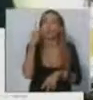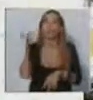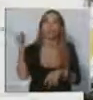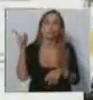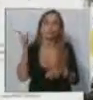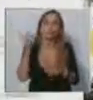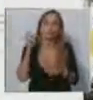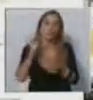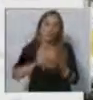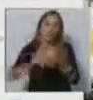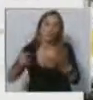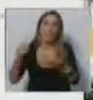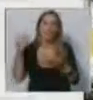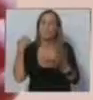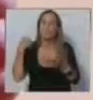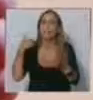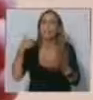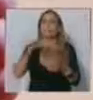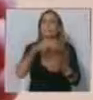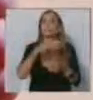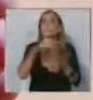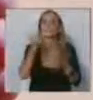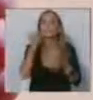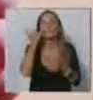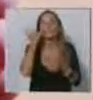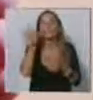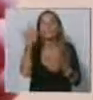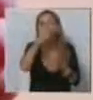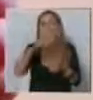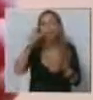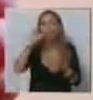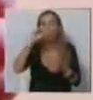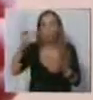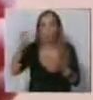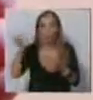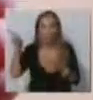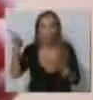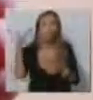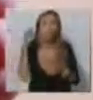empleo a Facebook hace 5 años y Facebook lo rechazó. Gracias, Irina. Gracias, Irina.